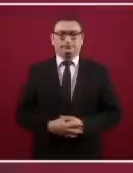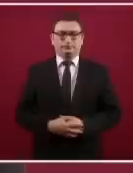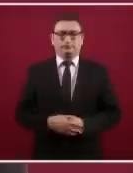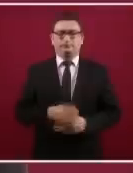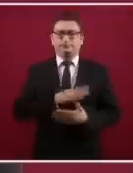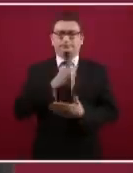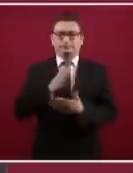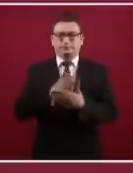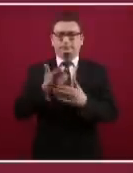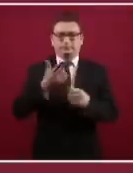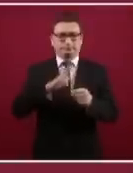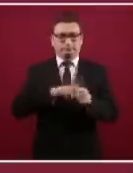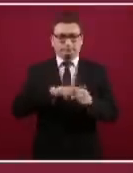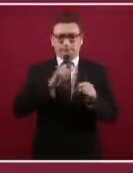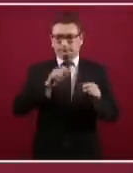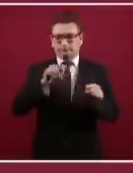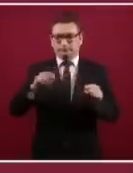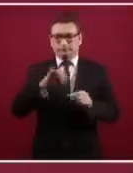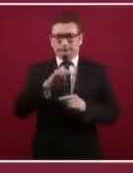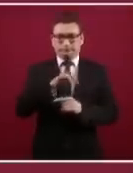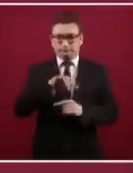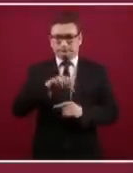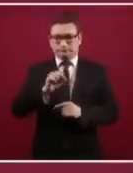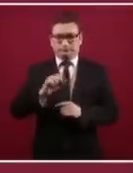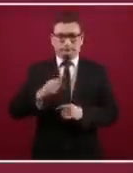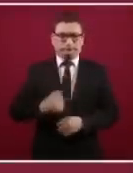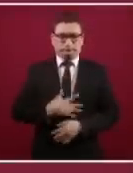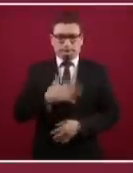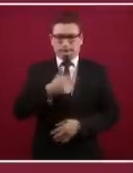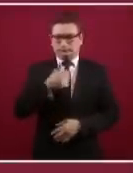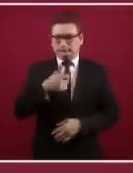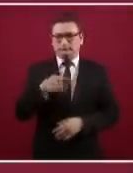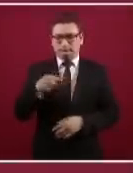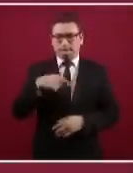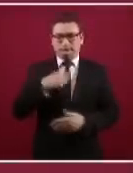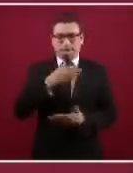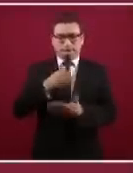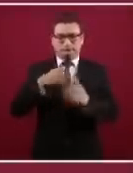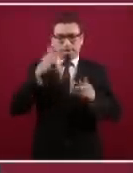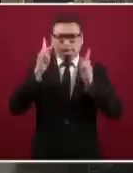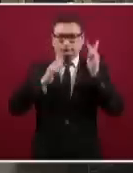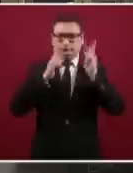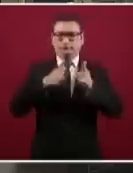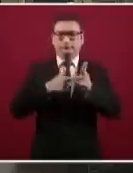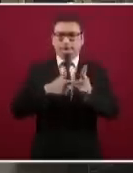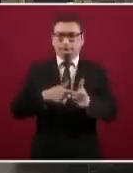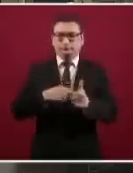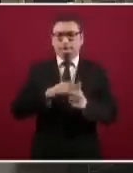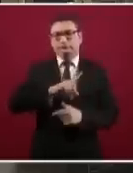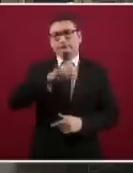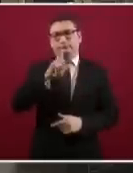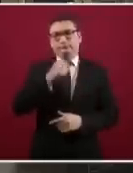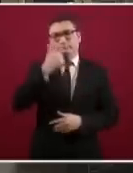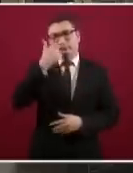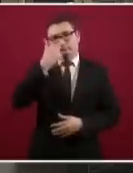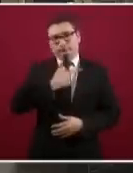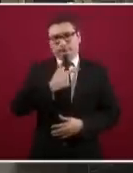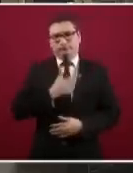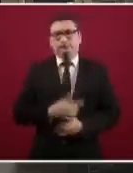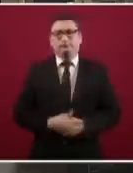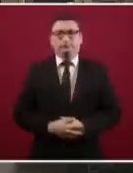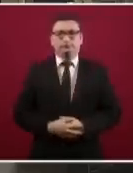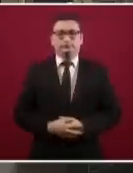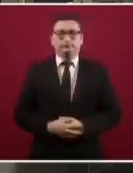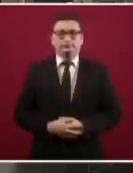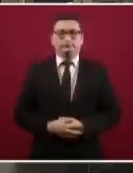visitando los hospitales del IMSS Bienestar y por la noche vamos